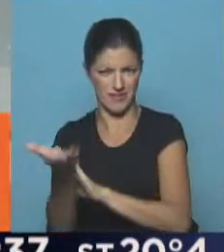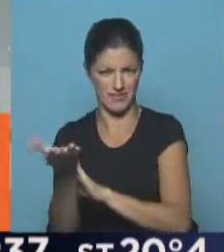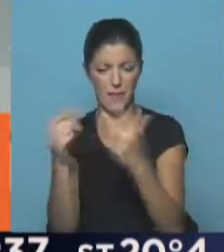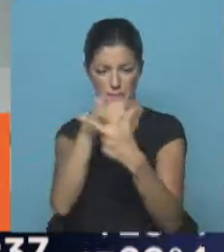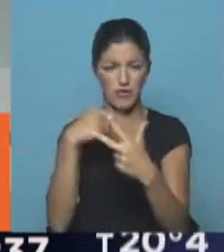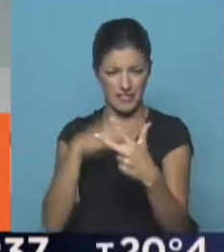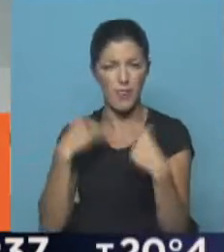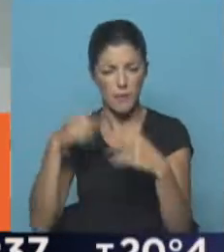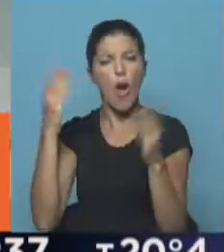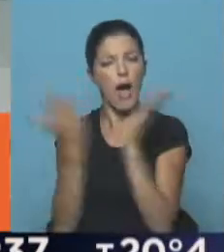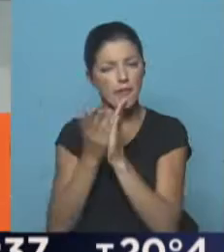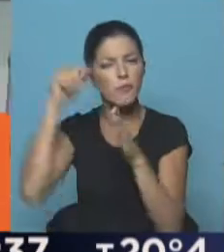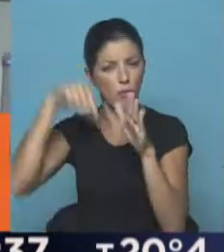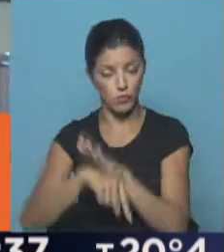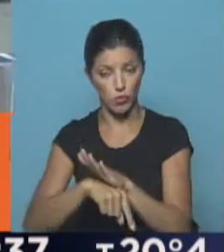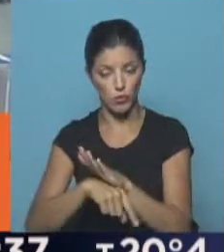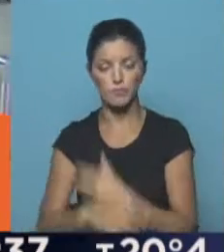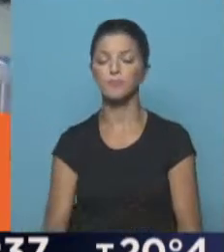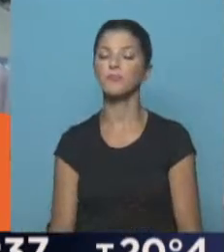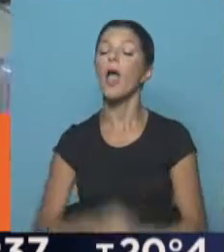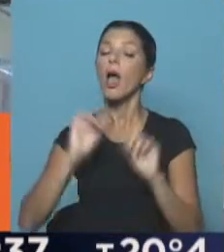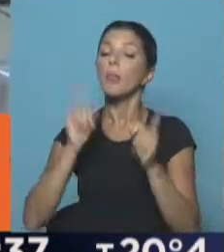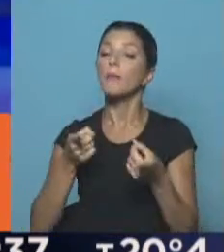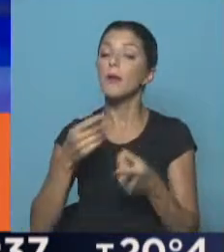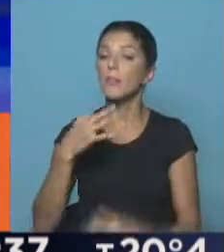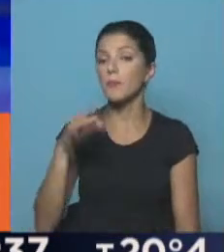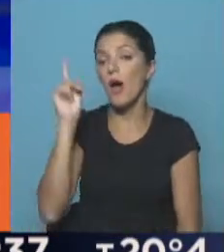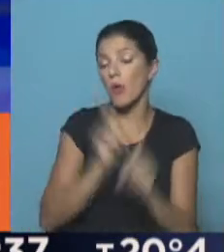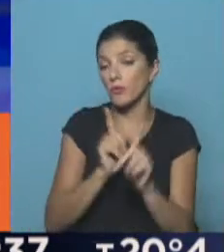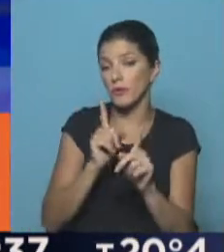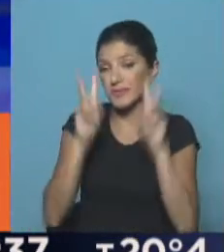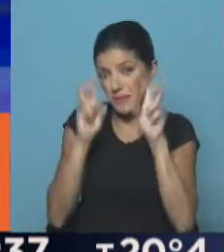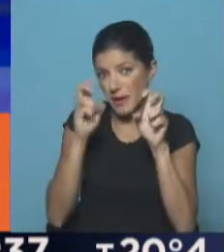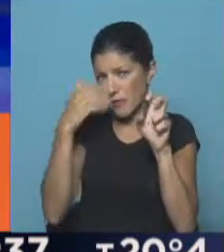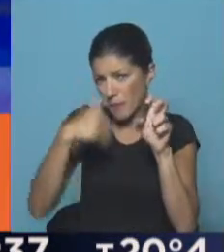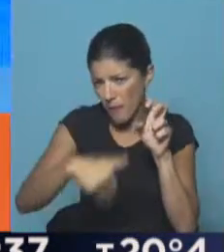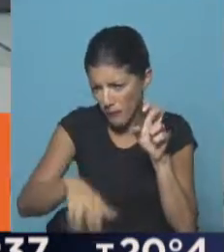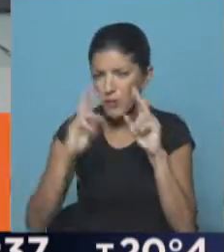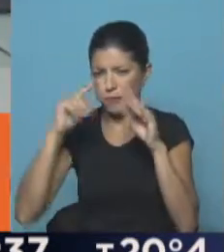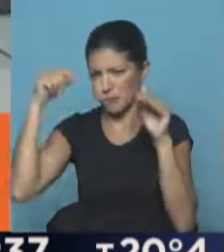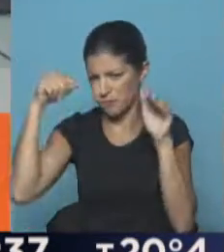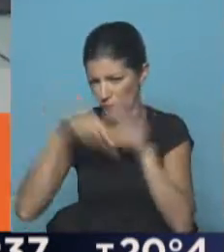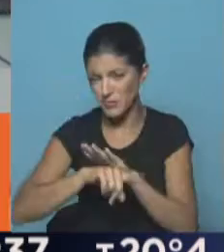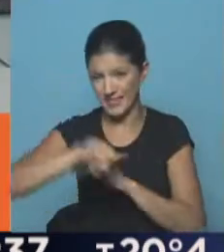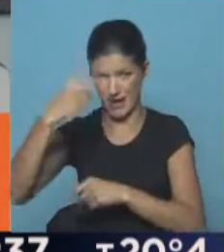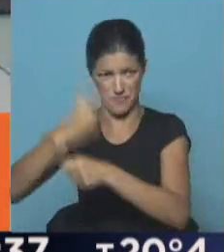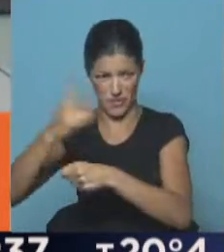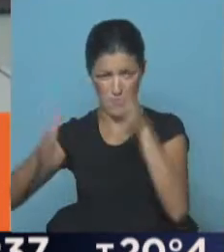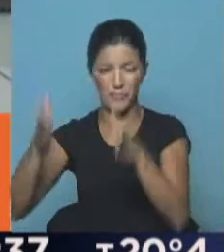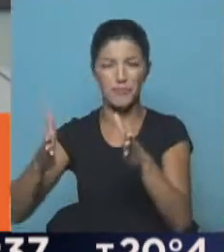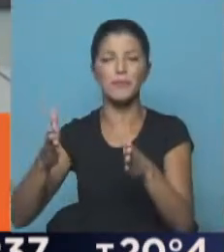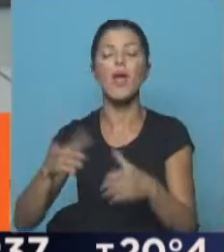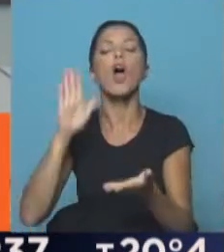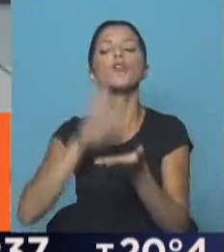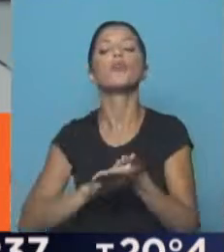los imponderables que pueden surgir. Nosotros ahora no podemos avanzar mucho sobre cierto tema que sí vamos a avanzar y vamos a desarrollar en el segundo bloque, claro, y que tiene